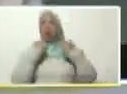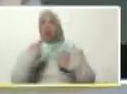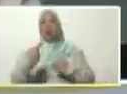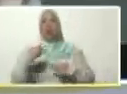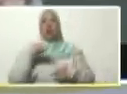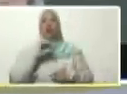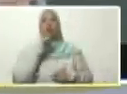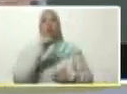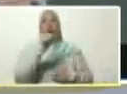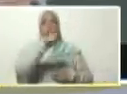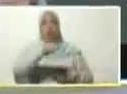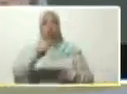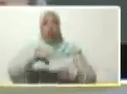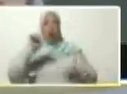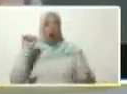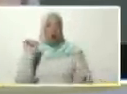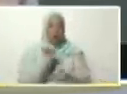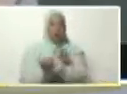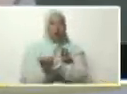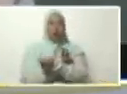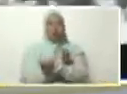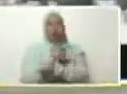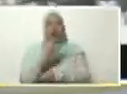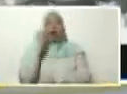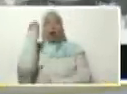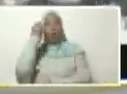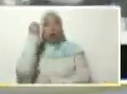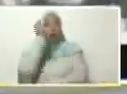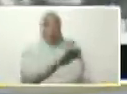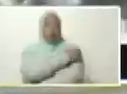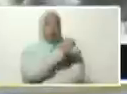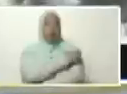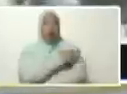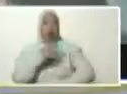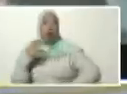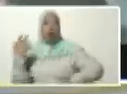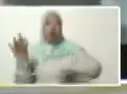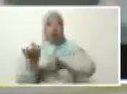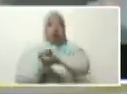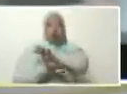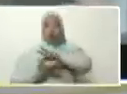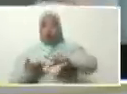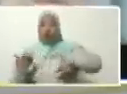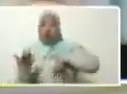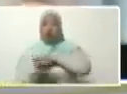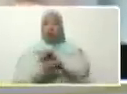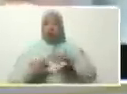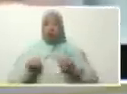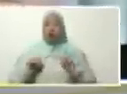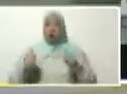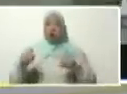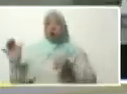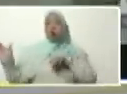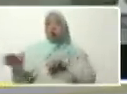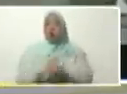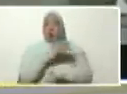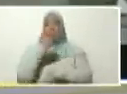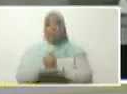el crimen para generar lo que creían era una explosión social y comenzaron a acusar a